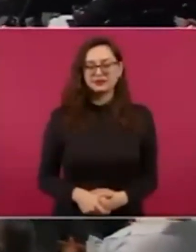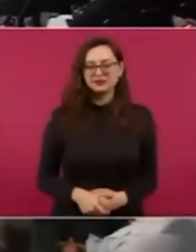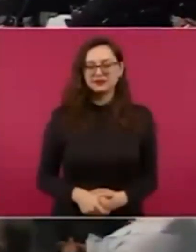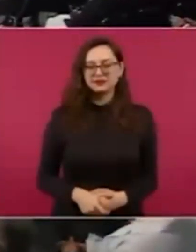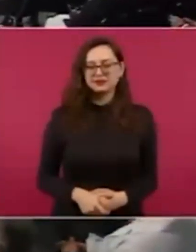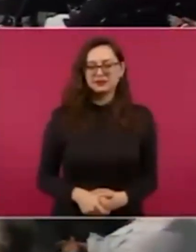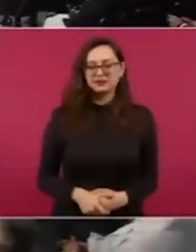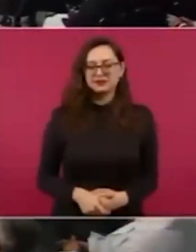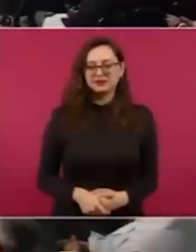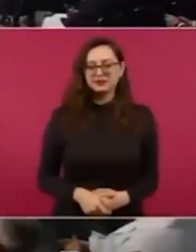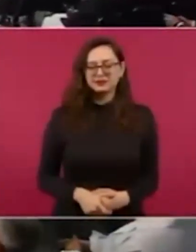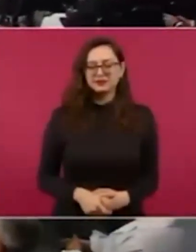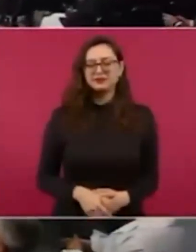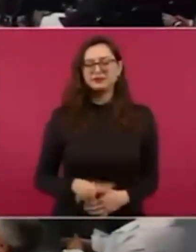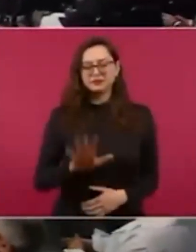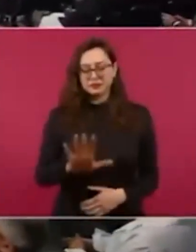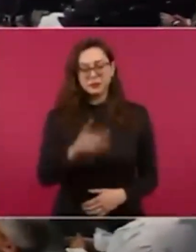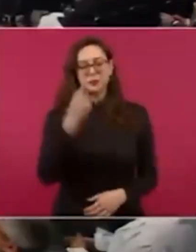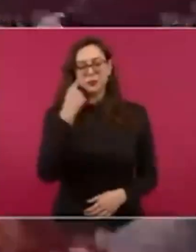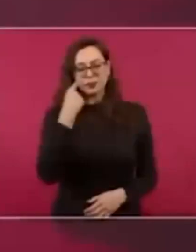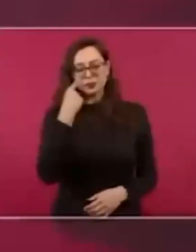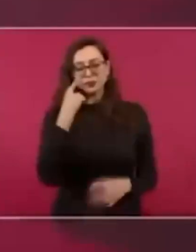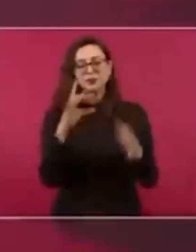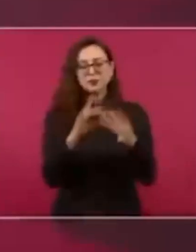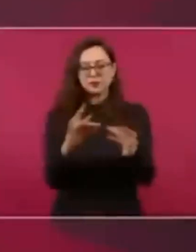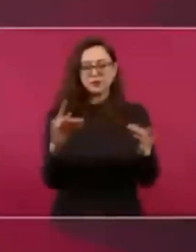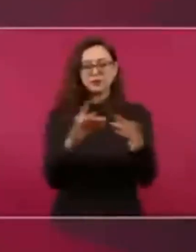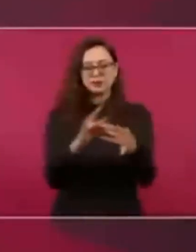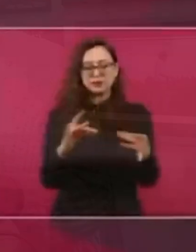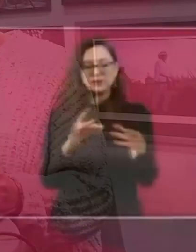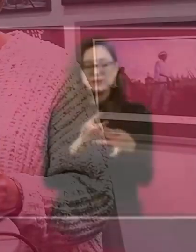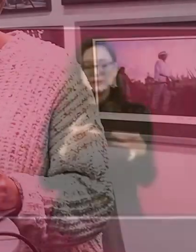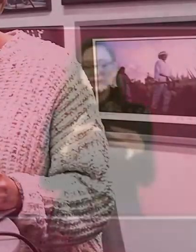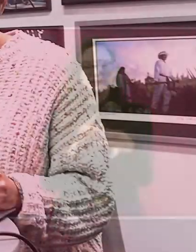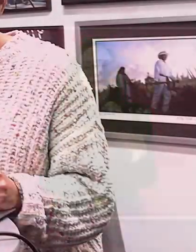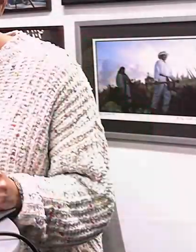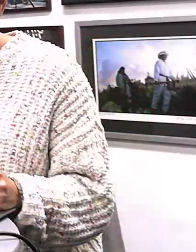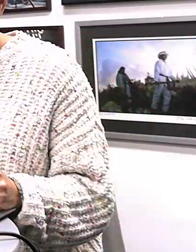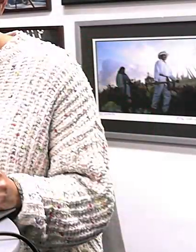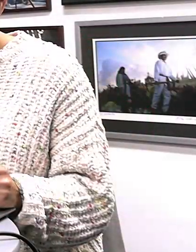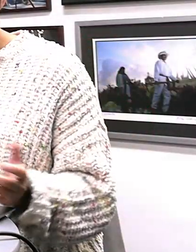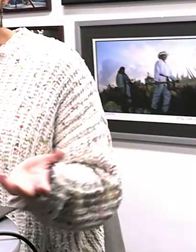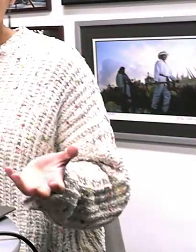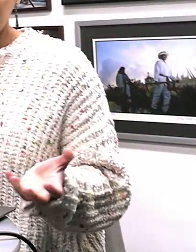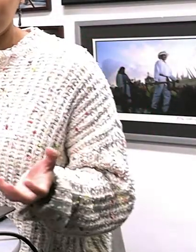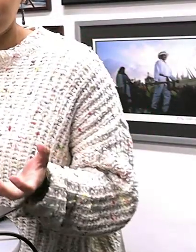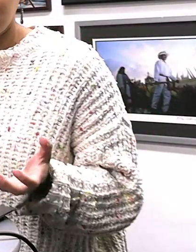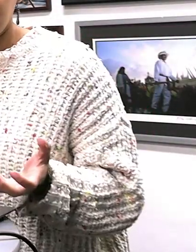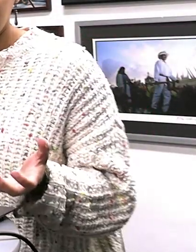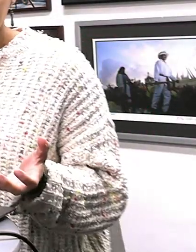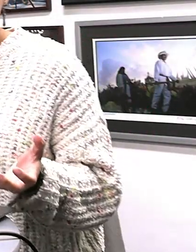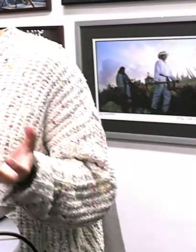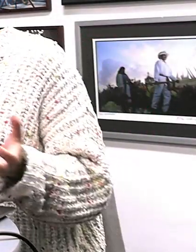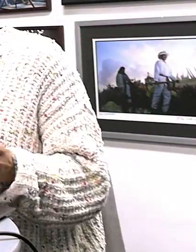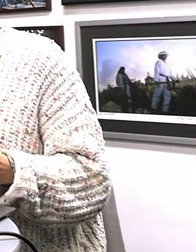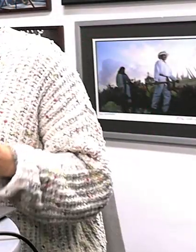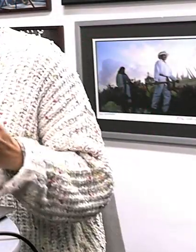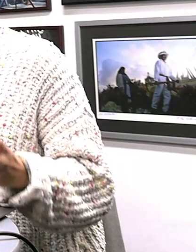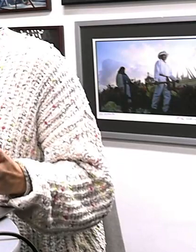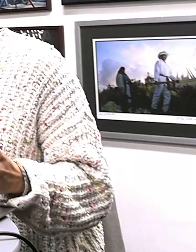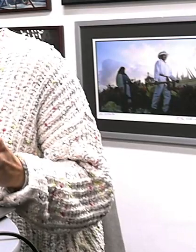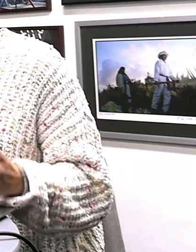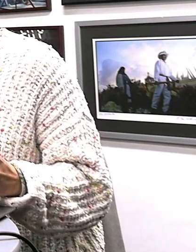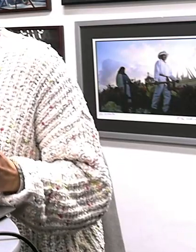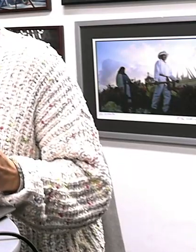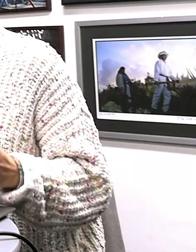México. Ahora vámonos del aeropuerto hasta Perú, Ilse, porque bueno, desde que se destituyó